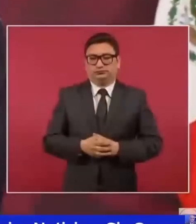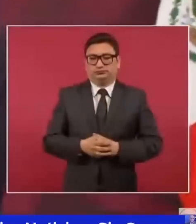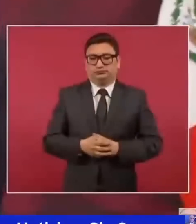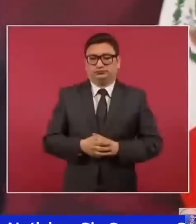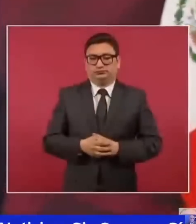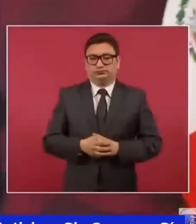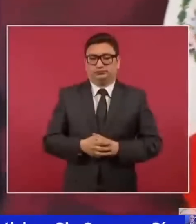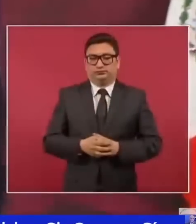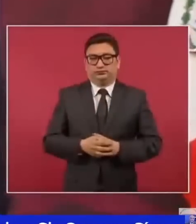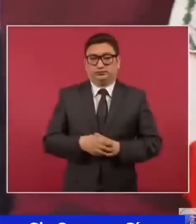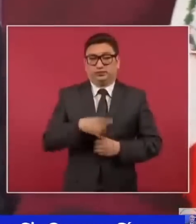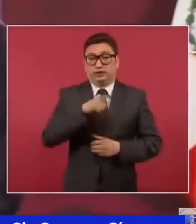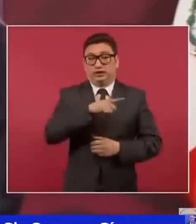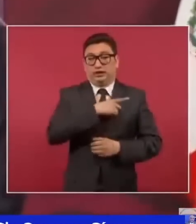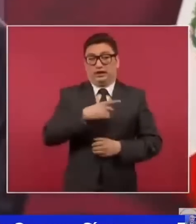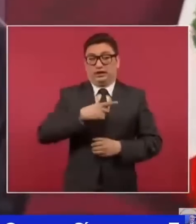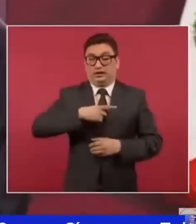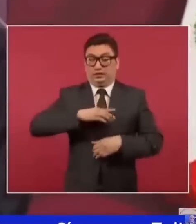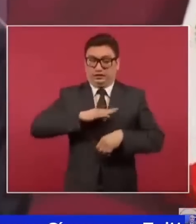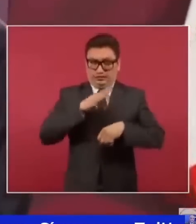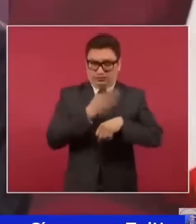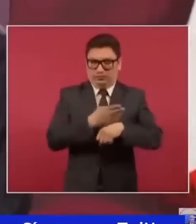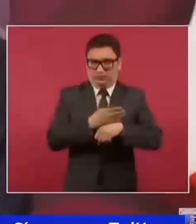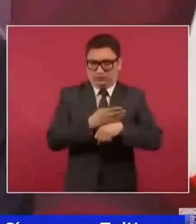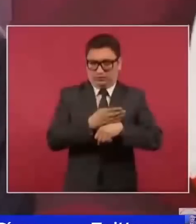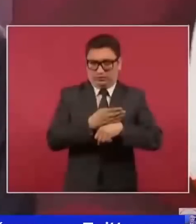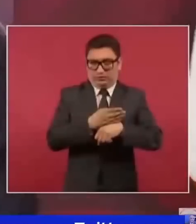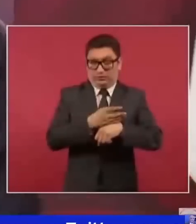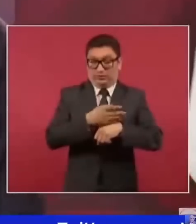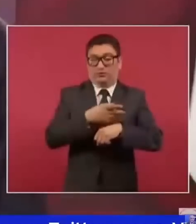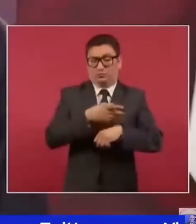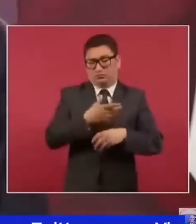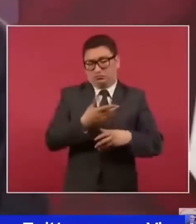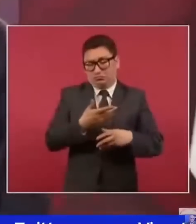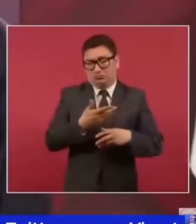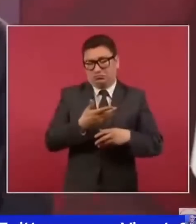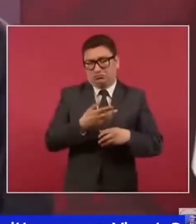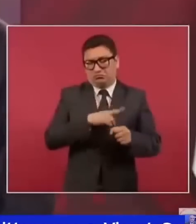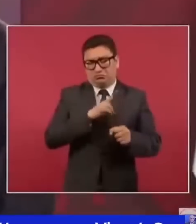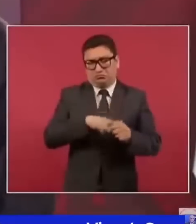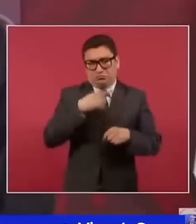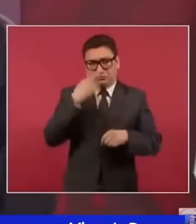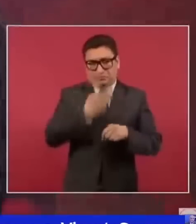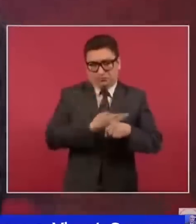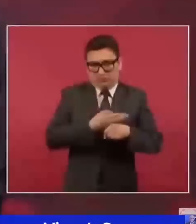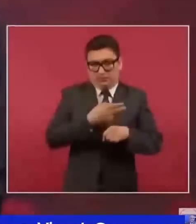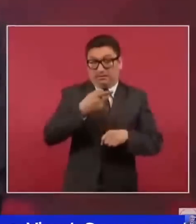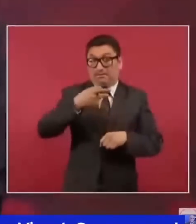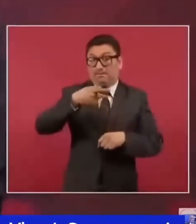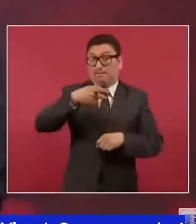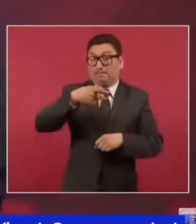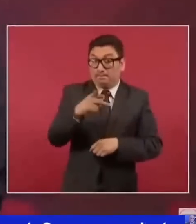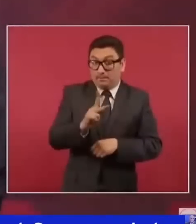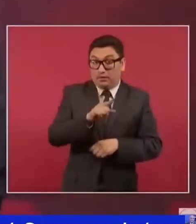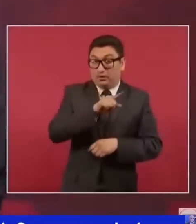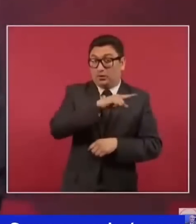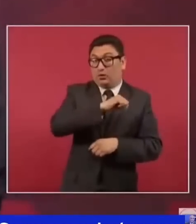pues debe ser castigado. Pero un ladrón que al mismo tiempo